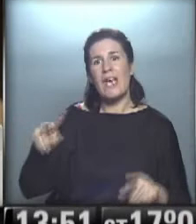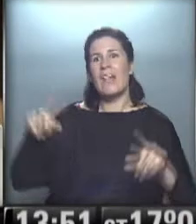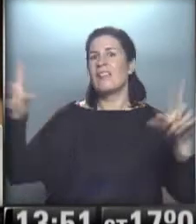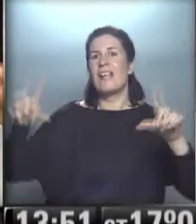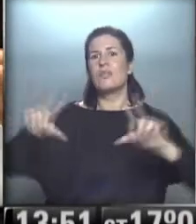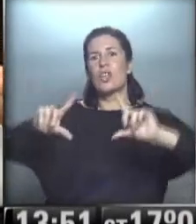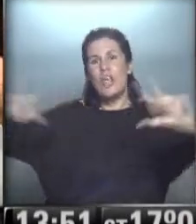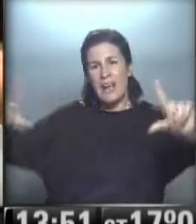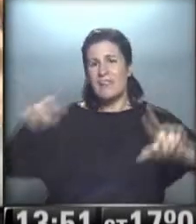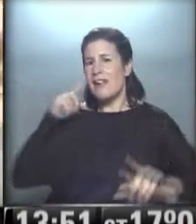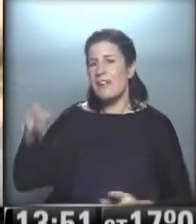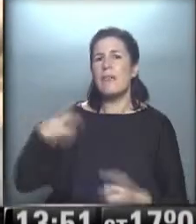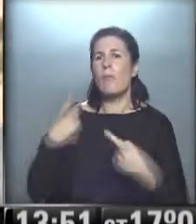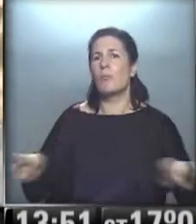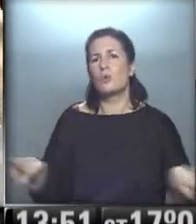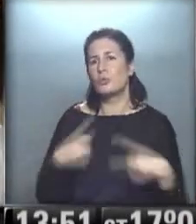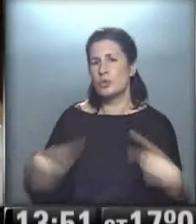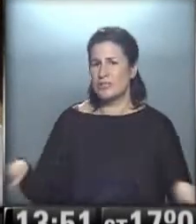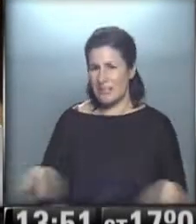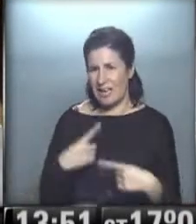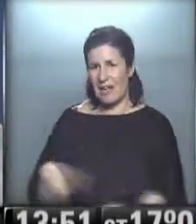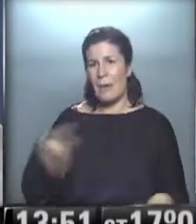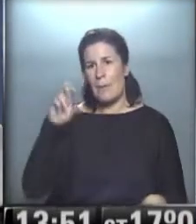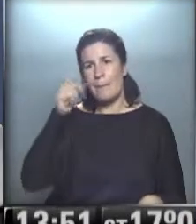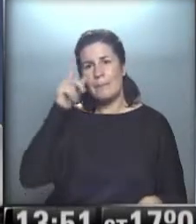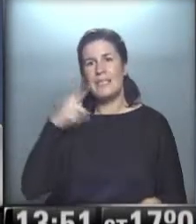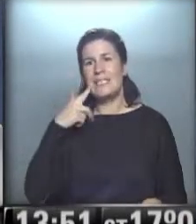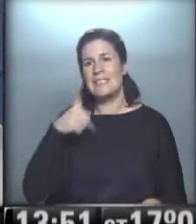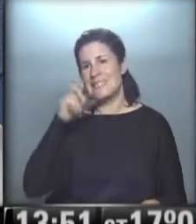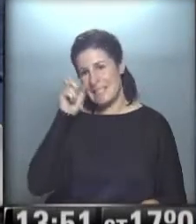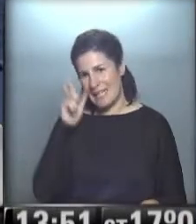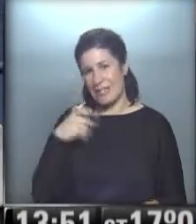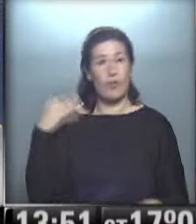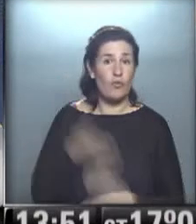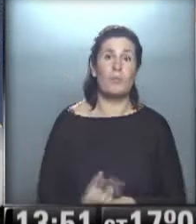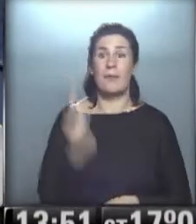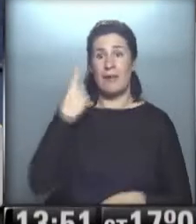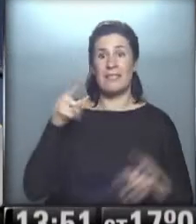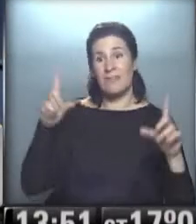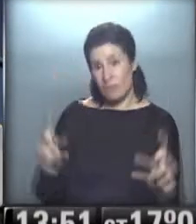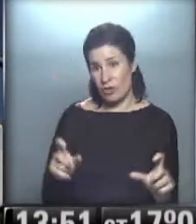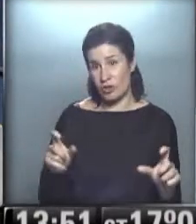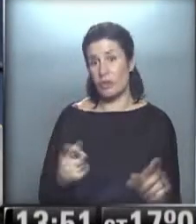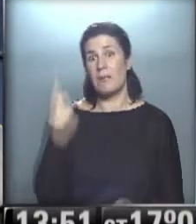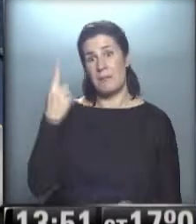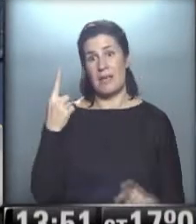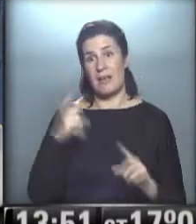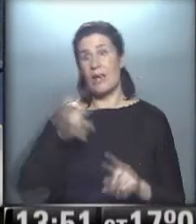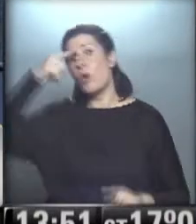de Prince. Esa es la primera vez que fui y la primera foto que le saqué. Justo, bueno, quedó en esta edición. Y después está la última